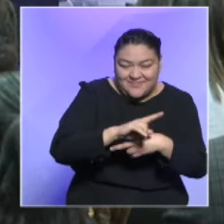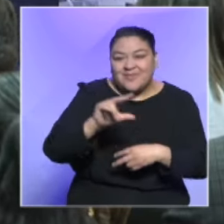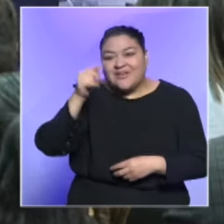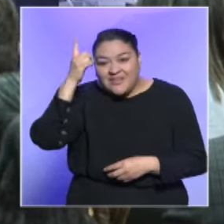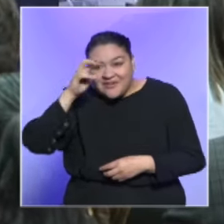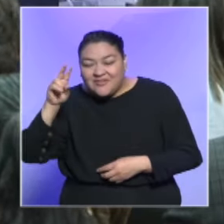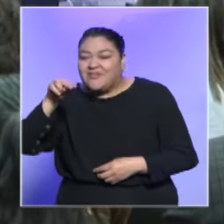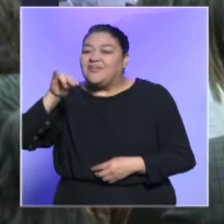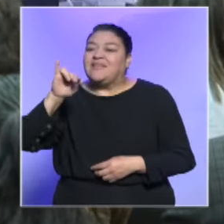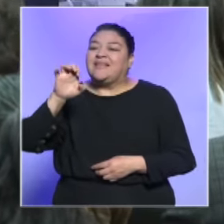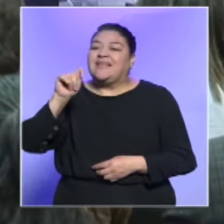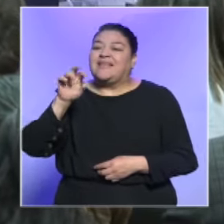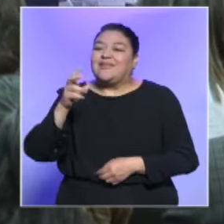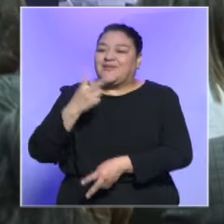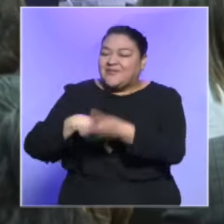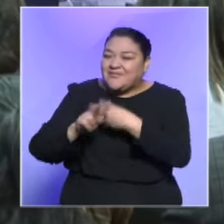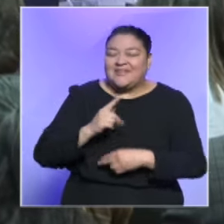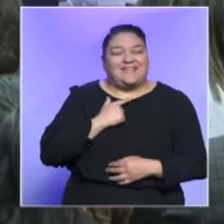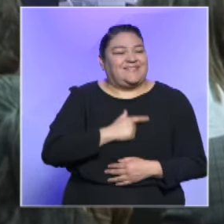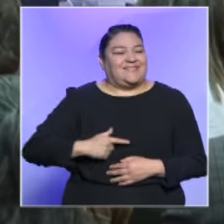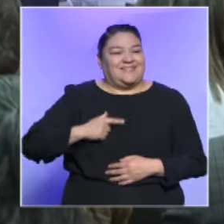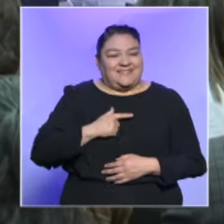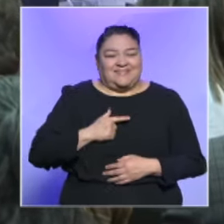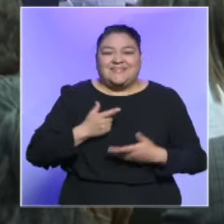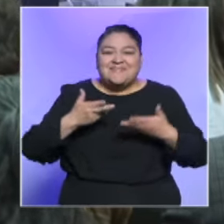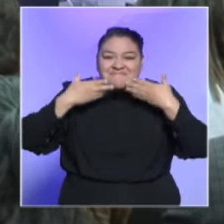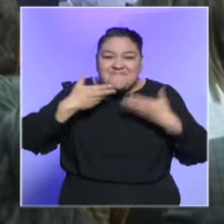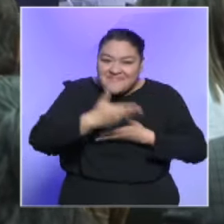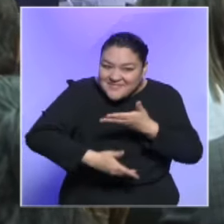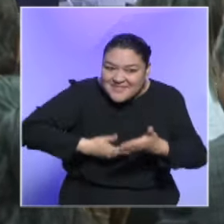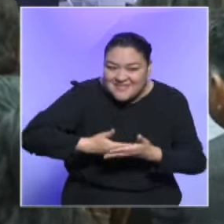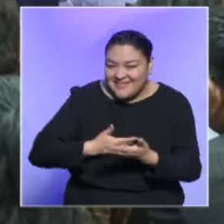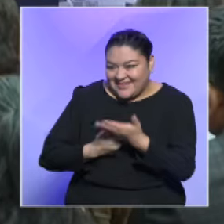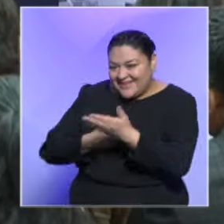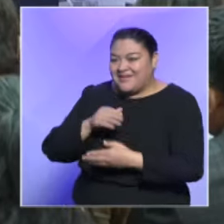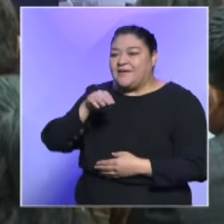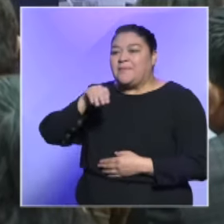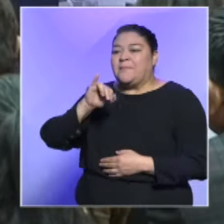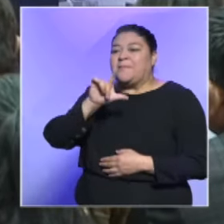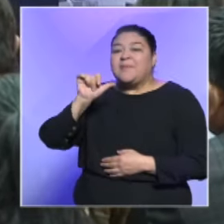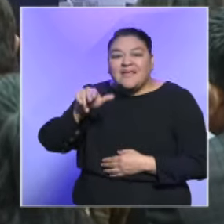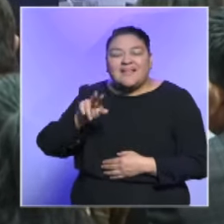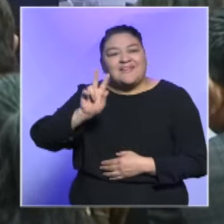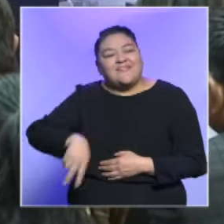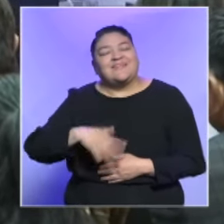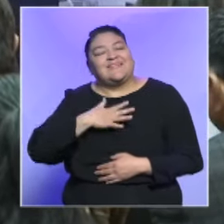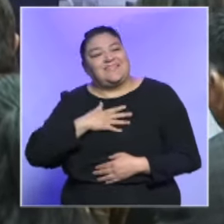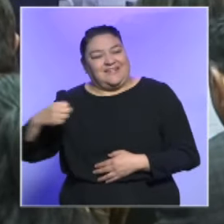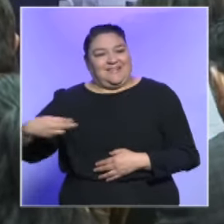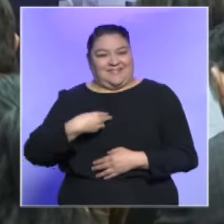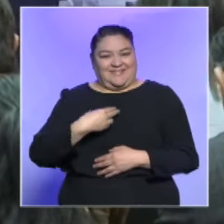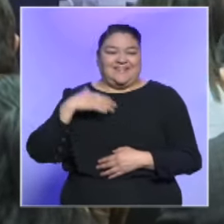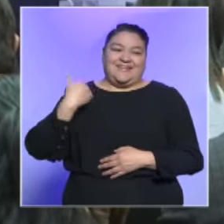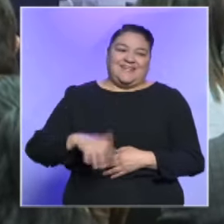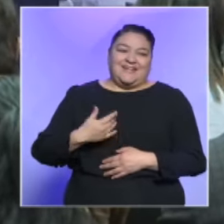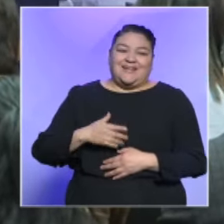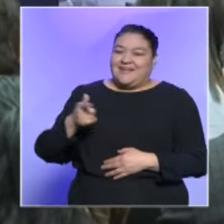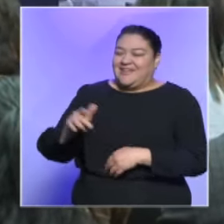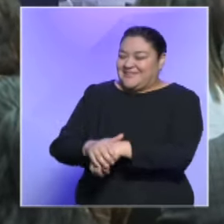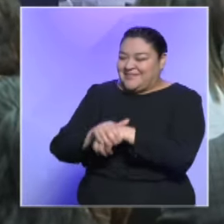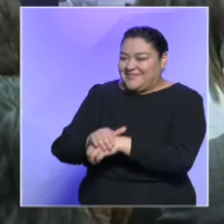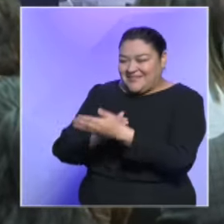Nieto, qué gusto que estés aquí, la anfitrionía de don Agustín Millán. Y de verdad, un verdadero privilegio estar acompañado de mi amigo